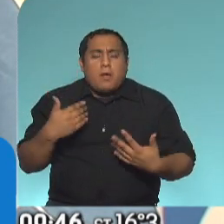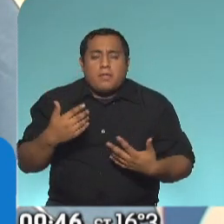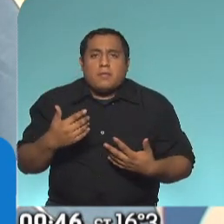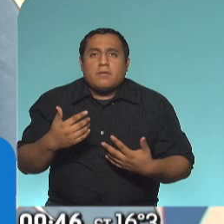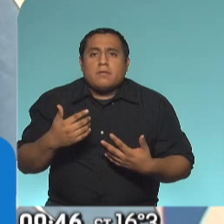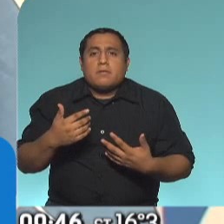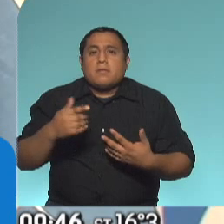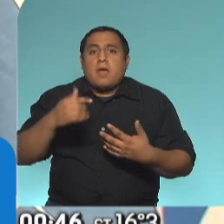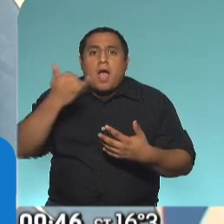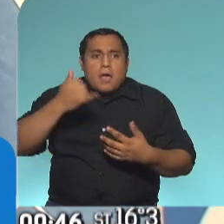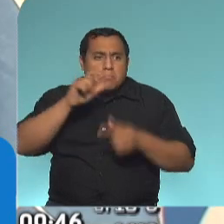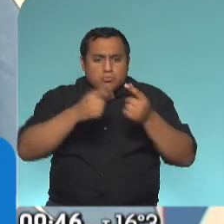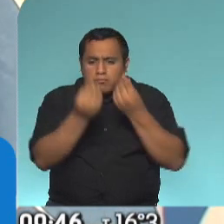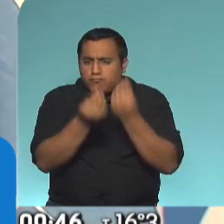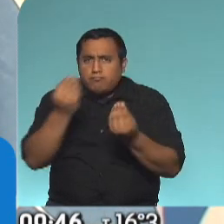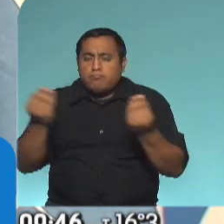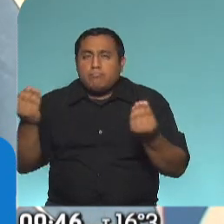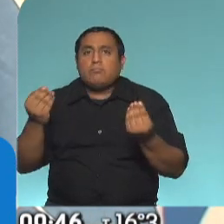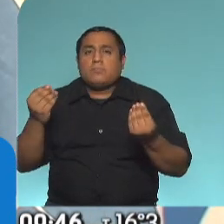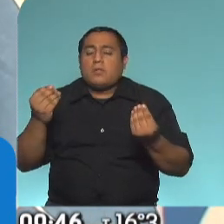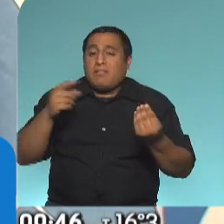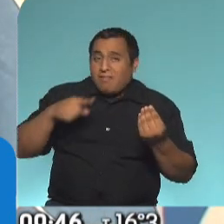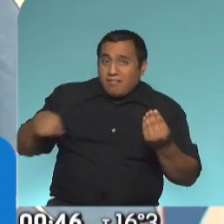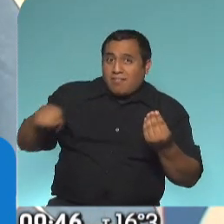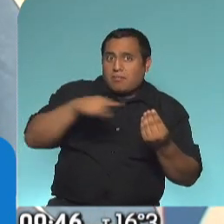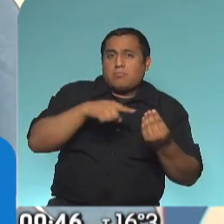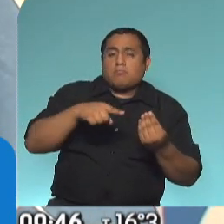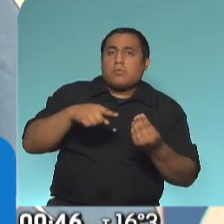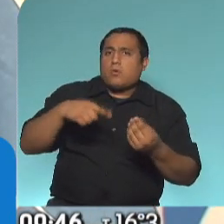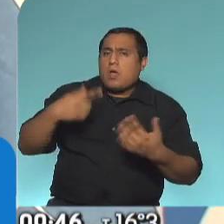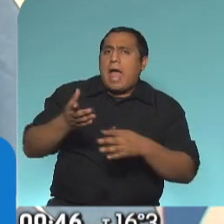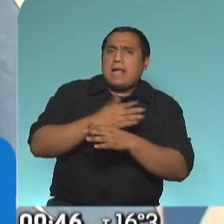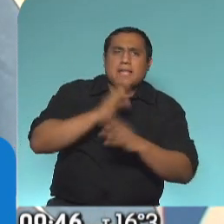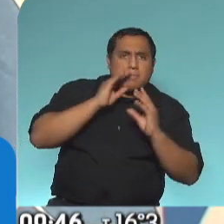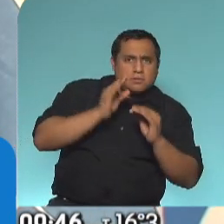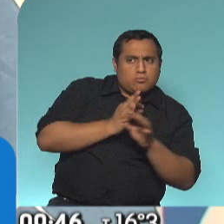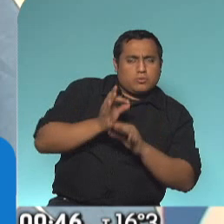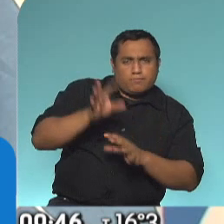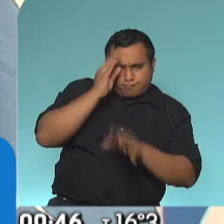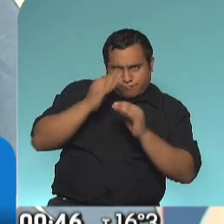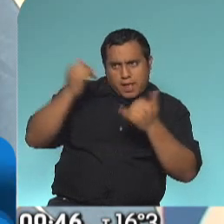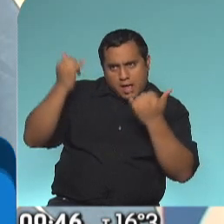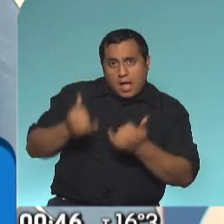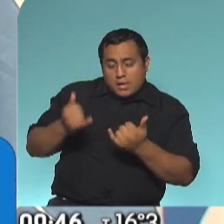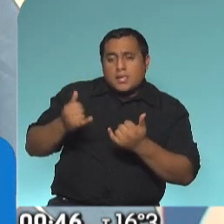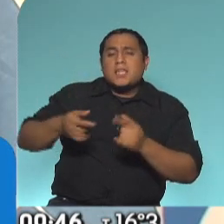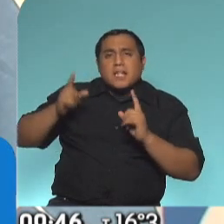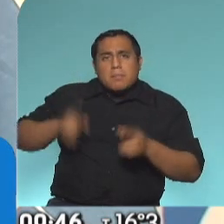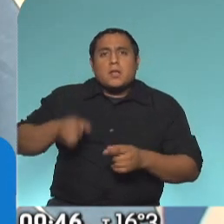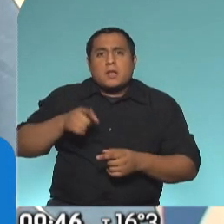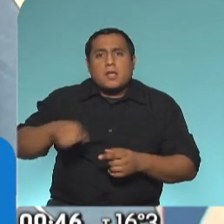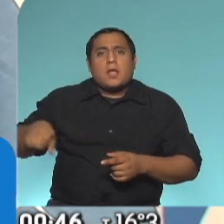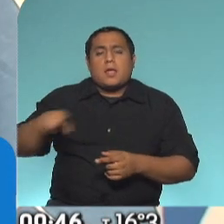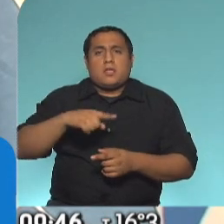un personal que tiene una muy buena formación, pero al mismo tiempo un sentido